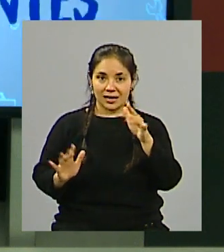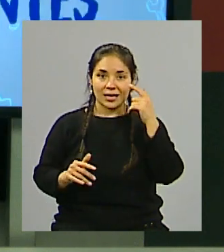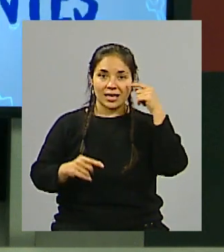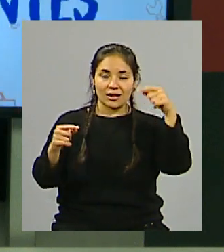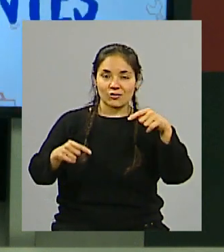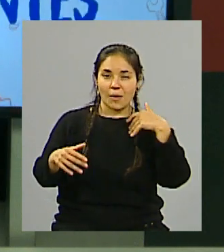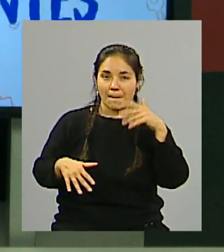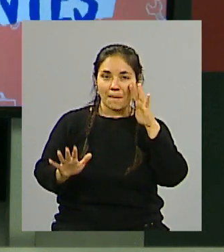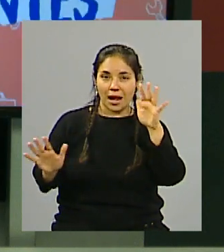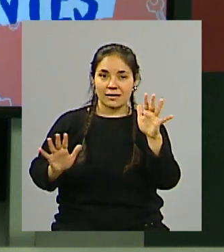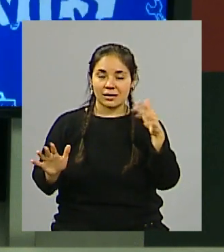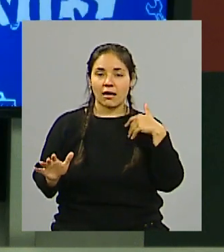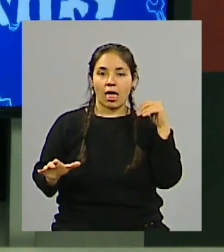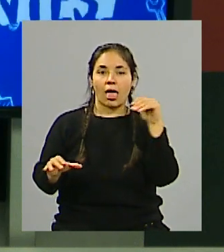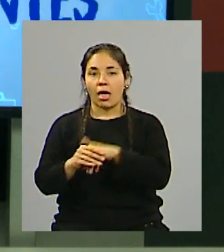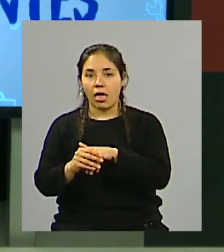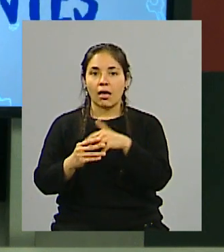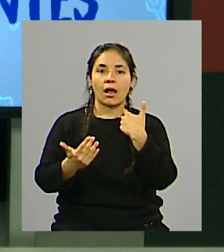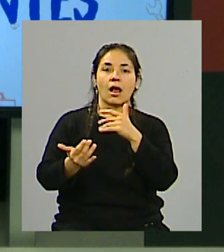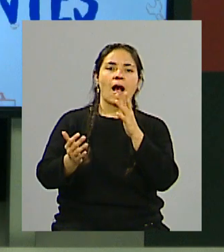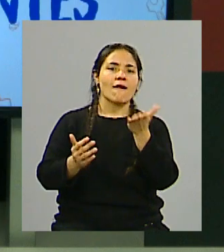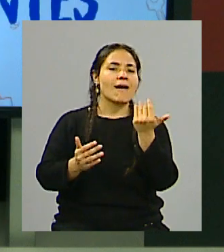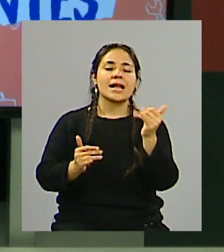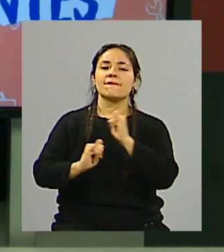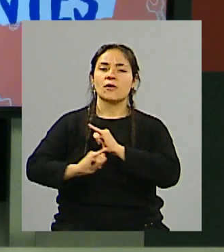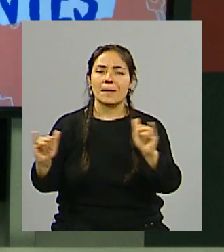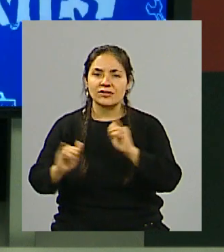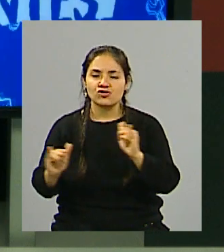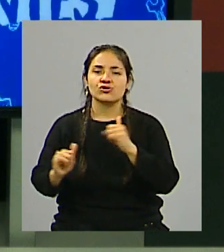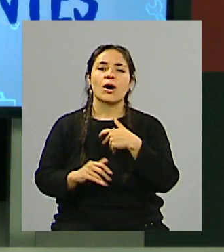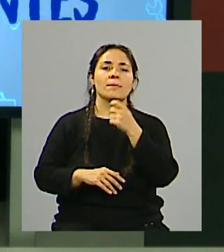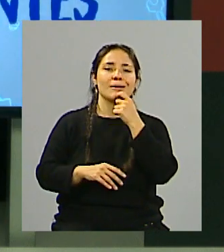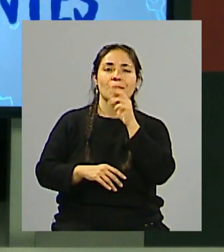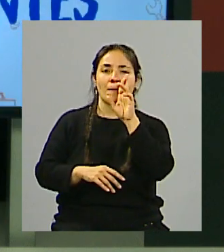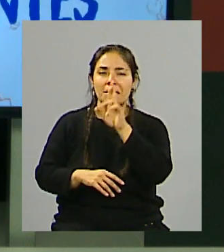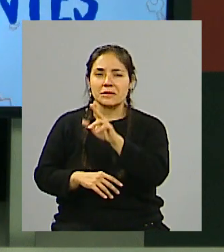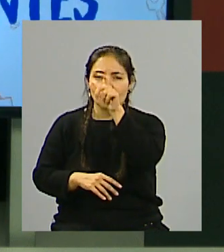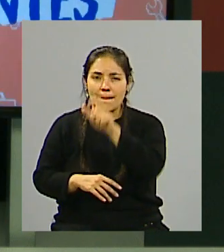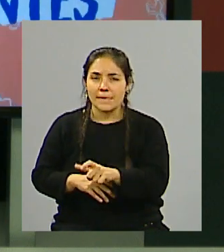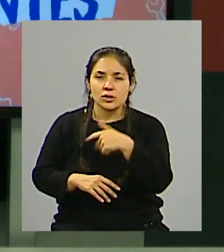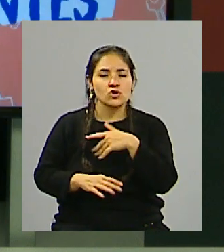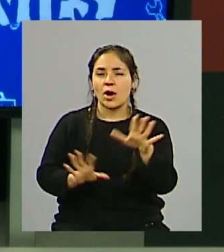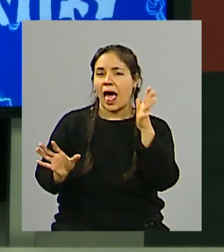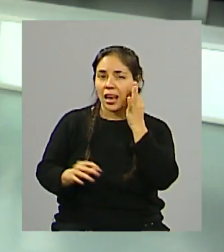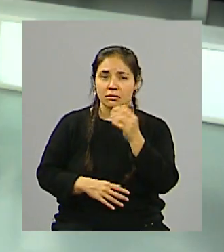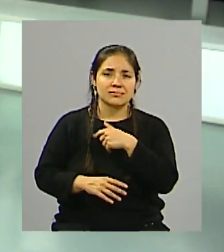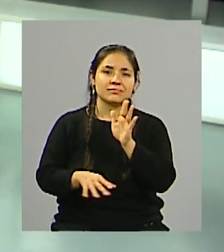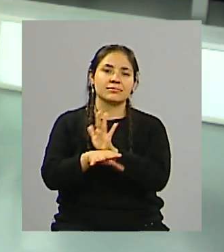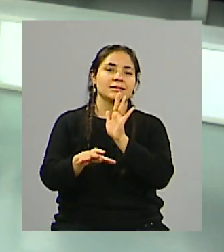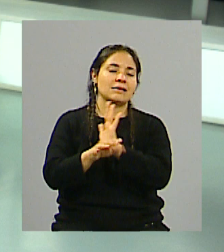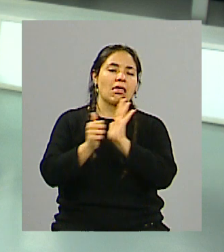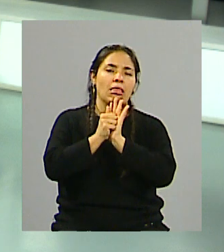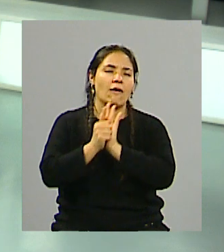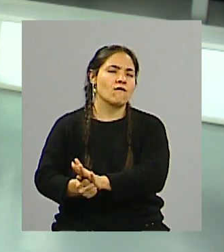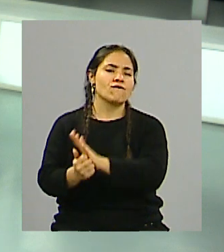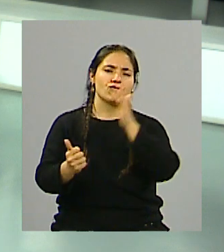instituciones a hacer intervenciones, quizás sin la información pertinente, quizás sin el consentimiento de las personas, y por ende se convierte en violencia,